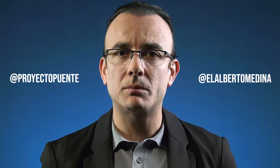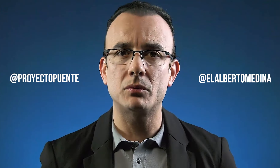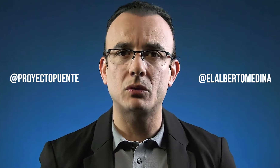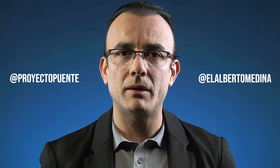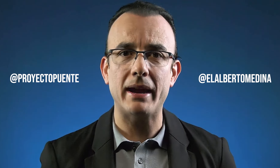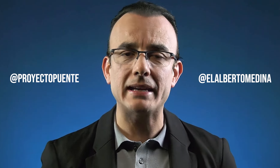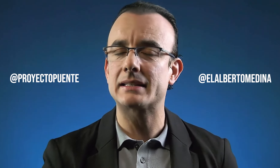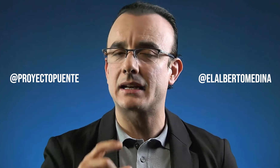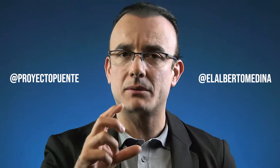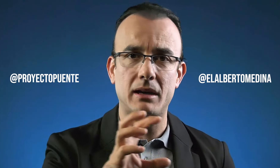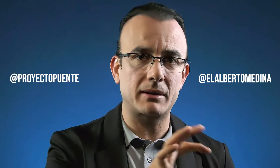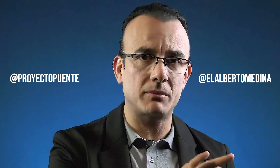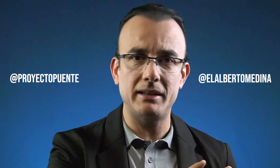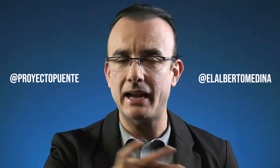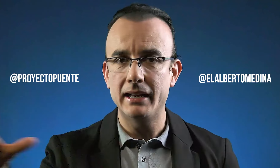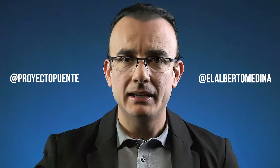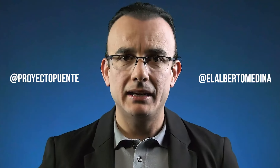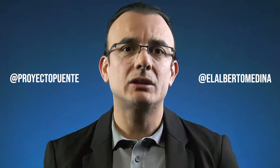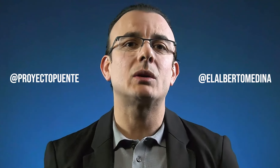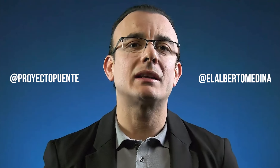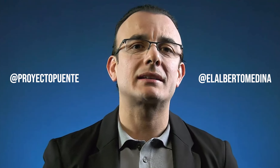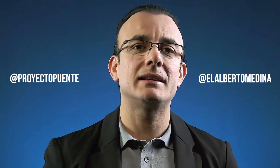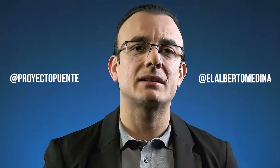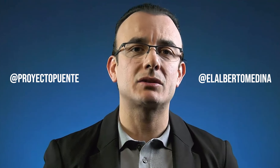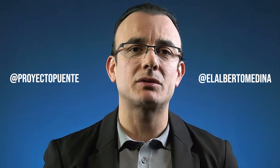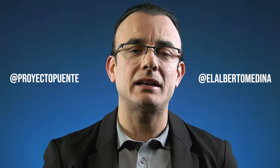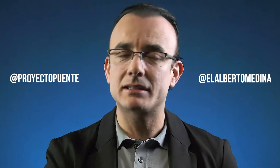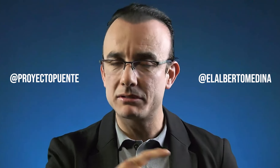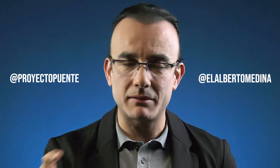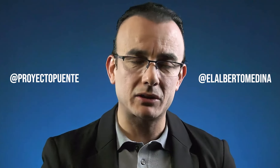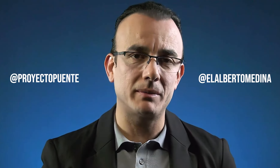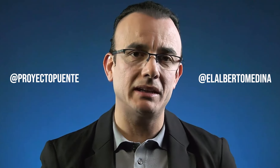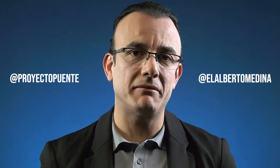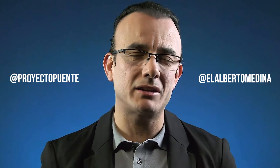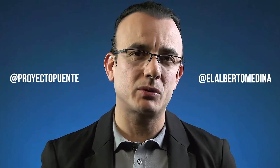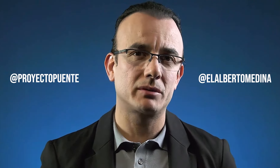proyectopuente.com.mx, @elalbertomedina en todas las redes sociales, Luis Alberto Medina en Facebook.